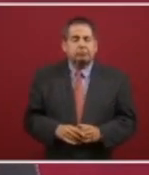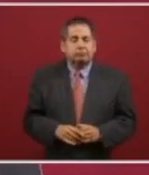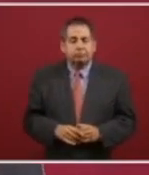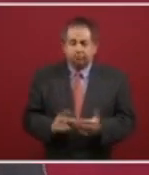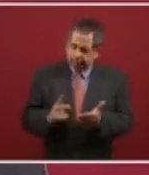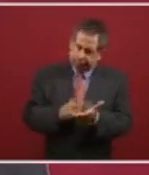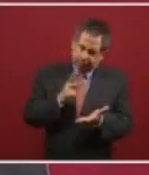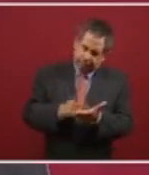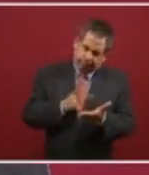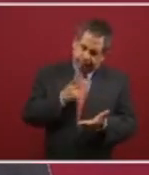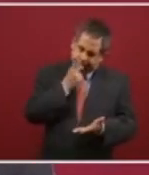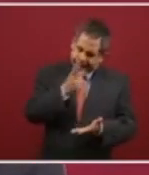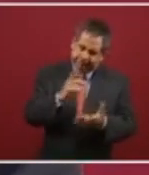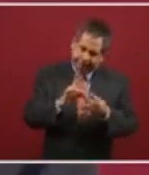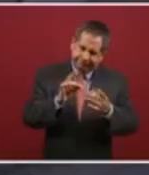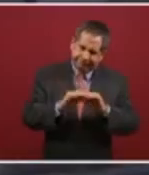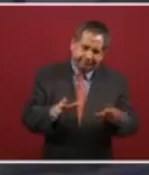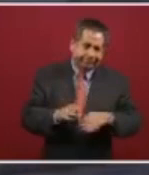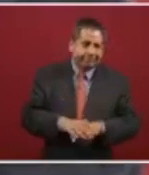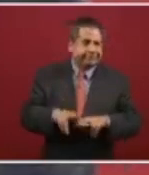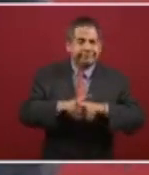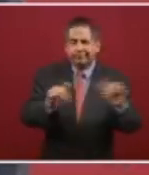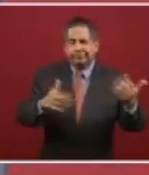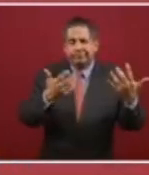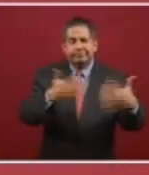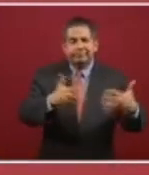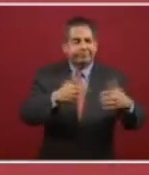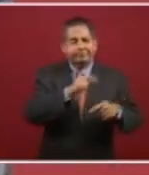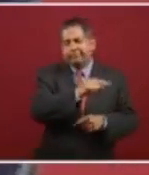estarlo repitiendo. A ninguna empresa